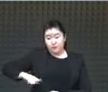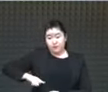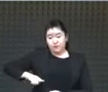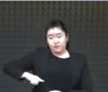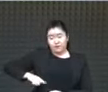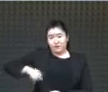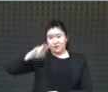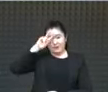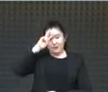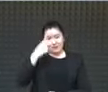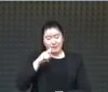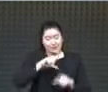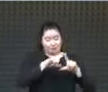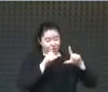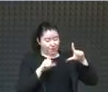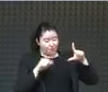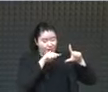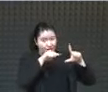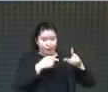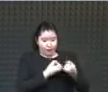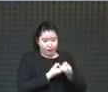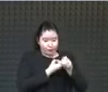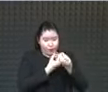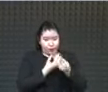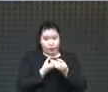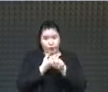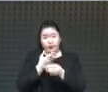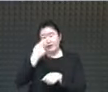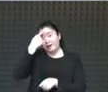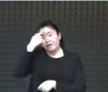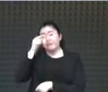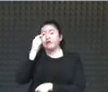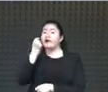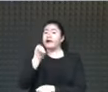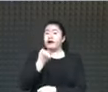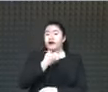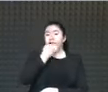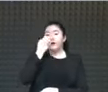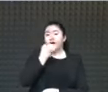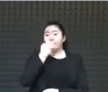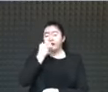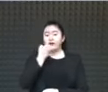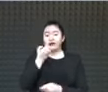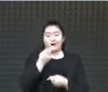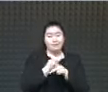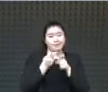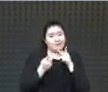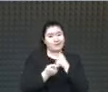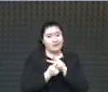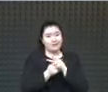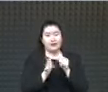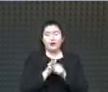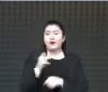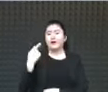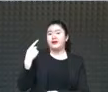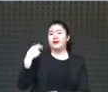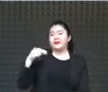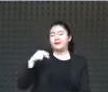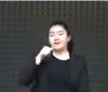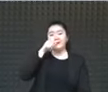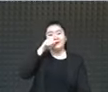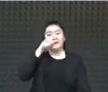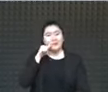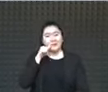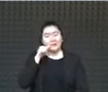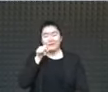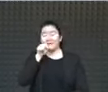una beca universal a los estudiantes de educación media superior, la beca Benito Juárez, que se da para